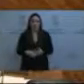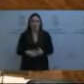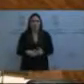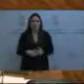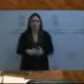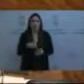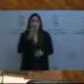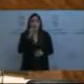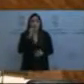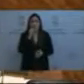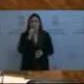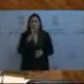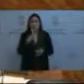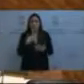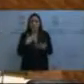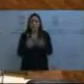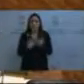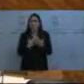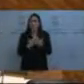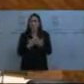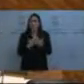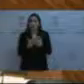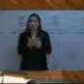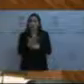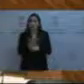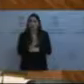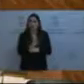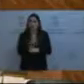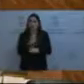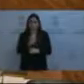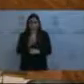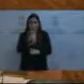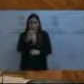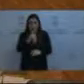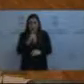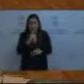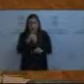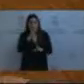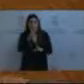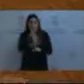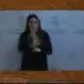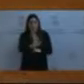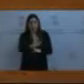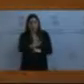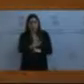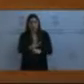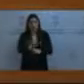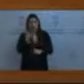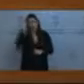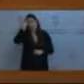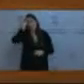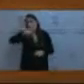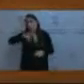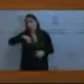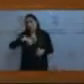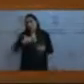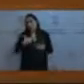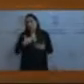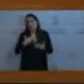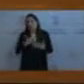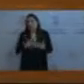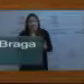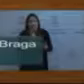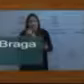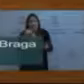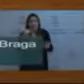Bueno, la proposición no de ley que se presenta hoy está pidiendo, desde nuestro punto de vista, algo que es de puro sentido común,